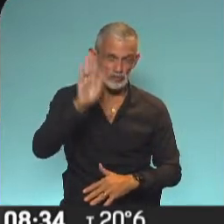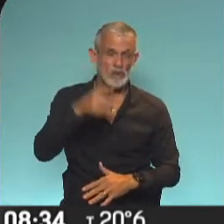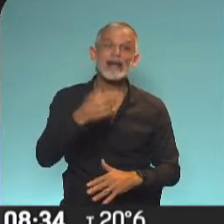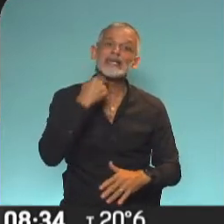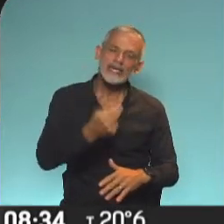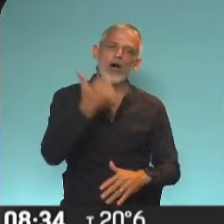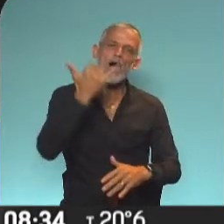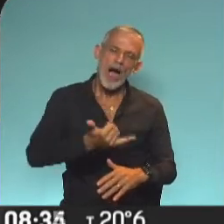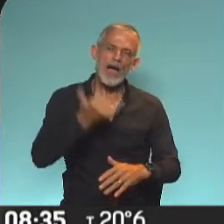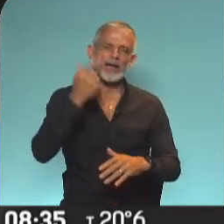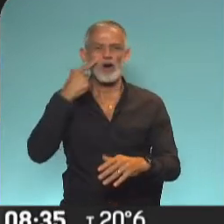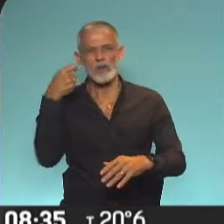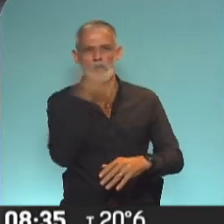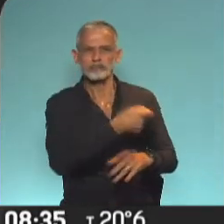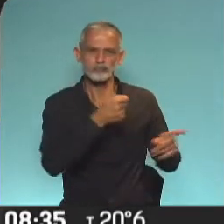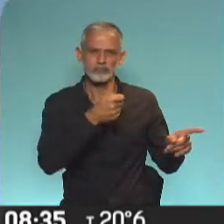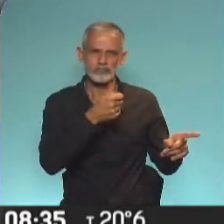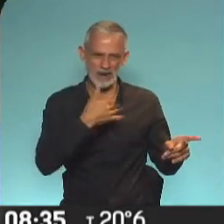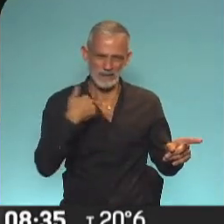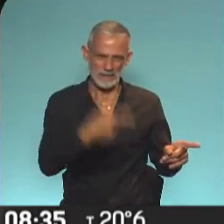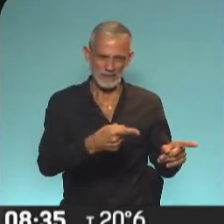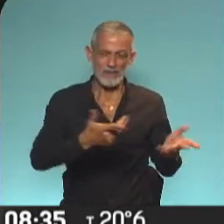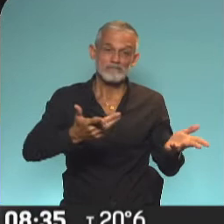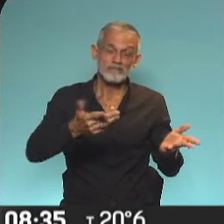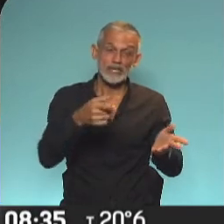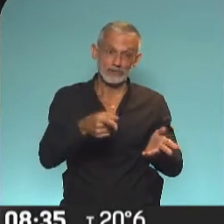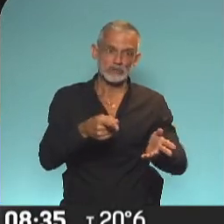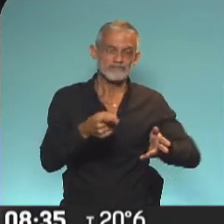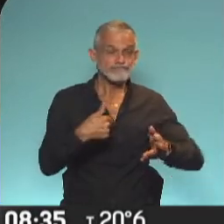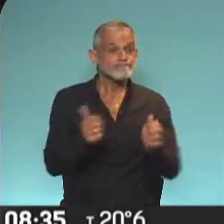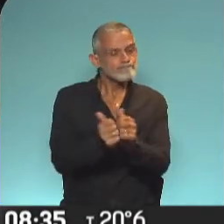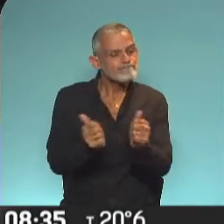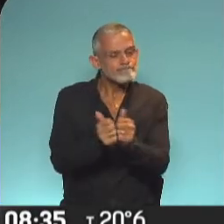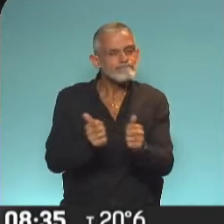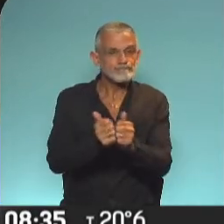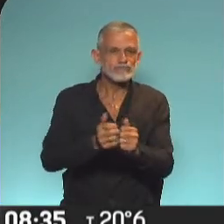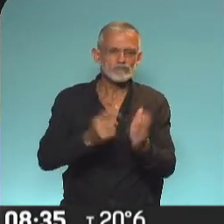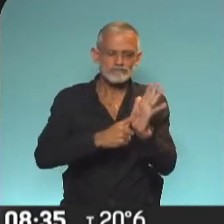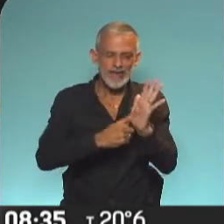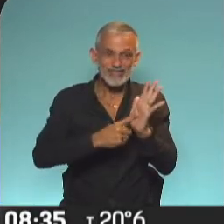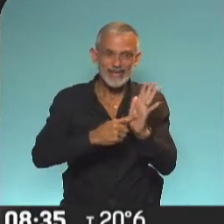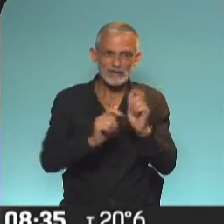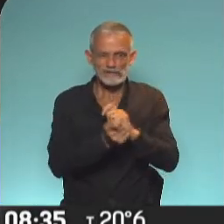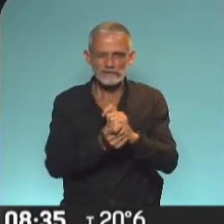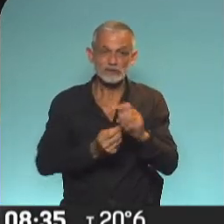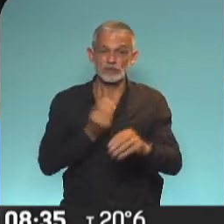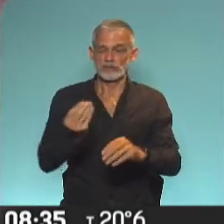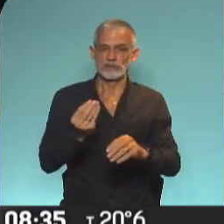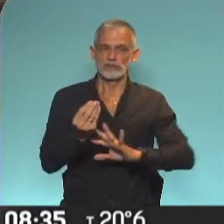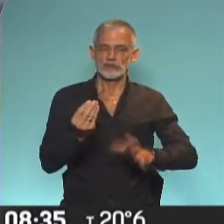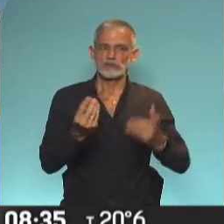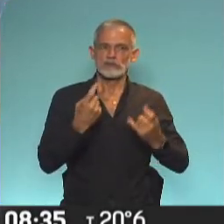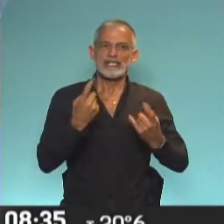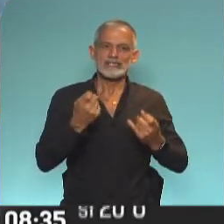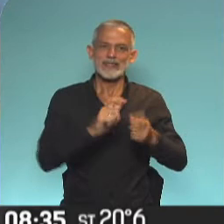de femicidio. Estamos trabajando mucho en el acompañamiento. Esperamos que haya una reforma del decreto. Desde que llegamos a la gestión necesitamos